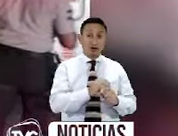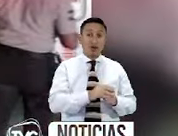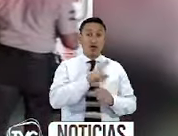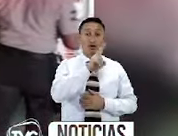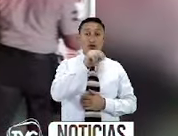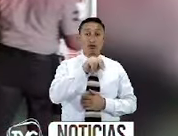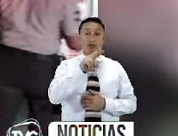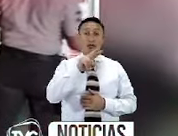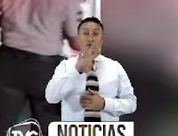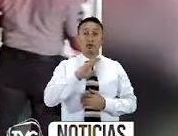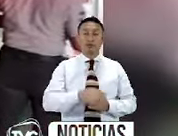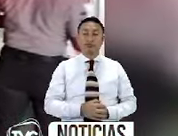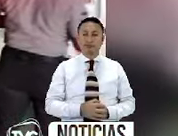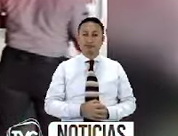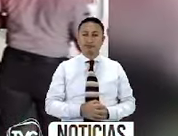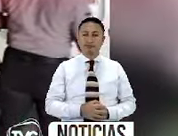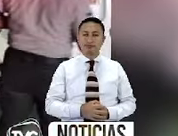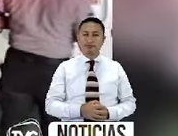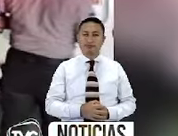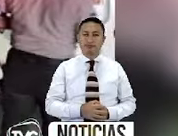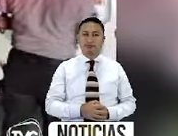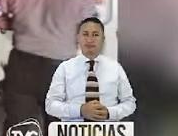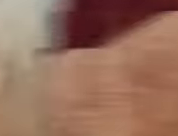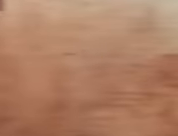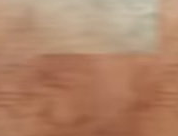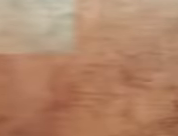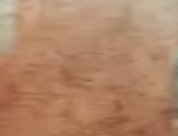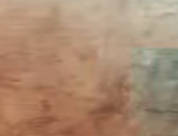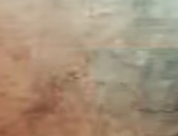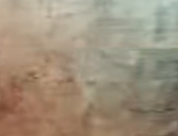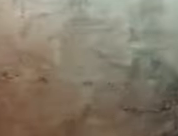Informó Ítalo Salazar.